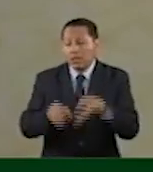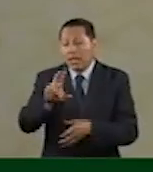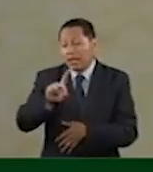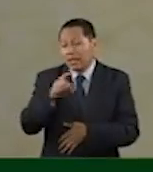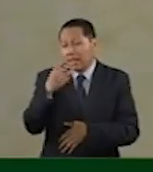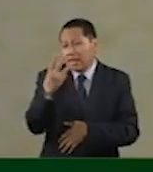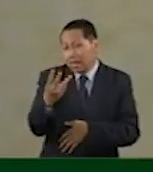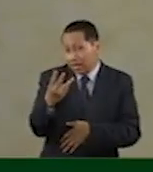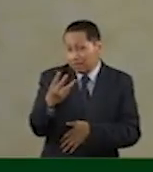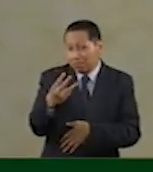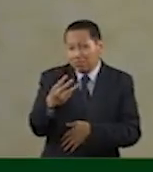en menos de 12 meses